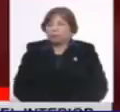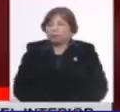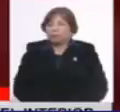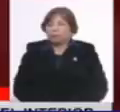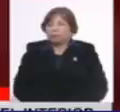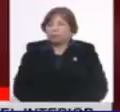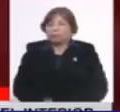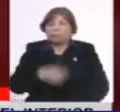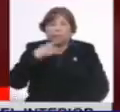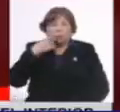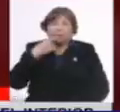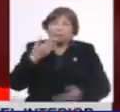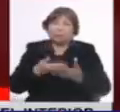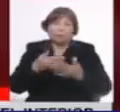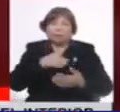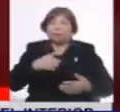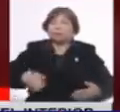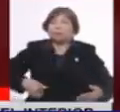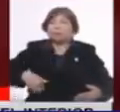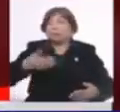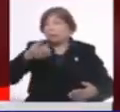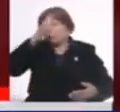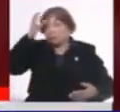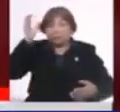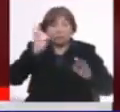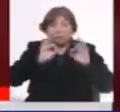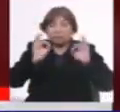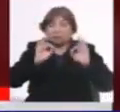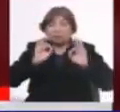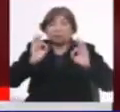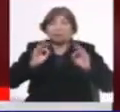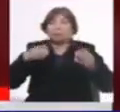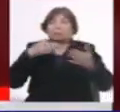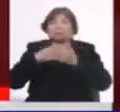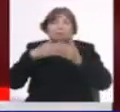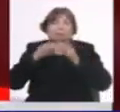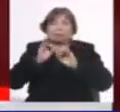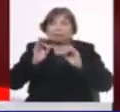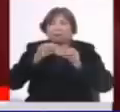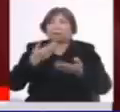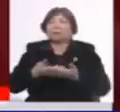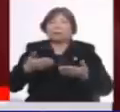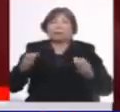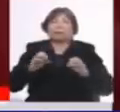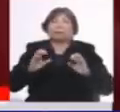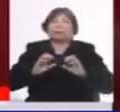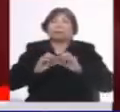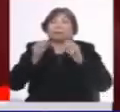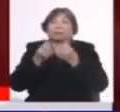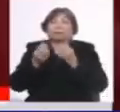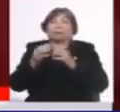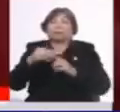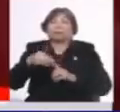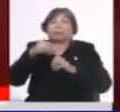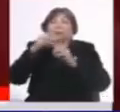Y a lo manifesté, el señor presidente de la República no está ejerciendo ninguna obstrucción en cuanto a la comisión especial